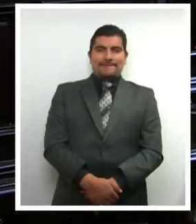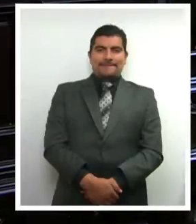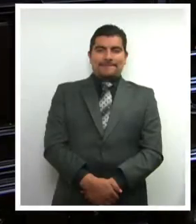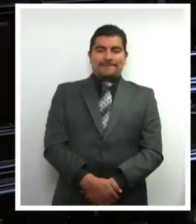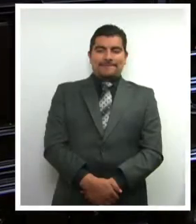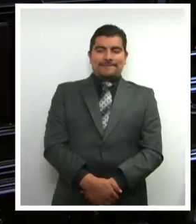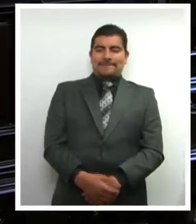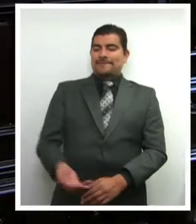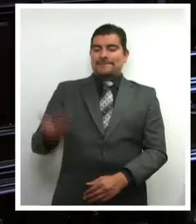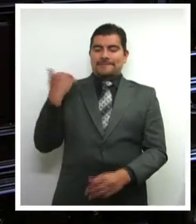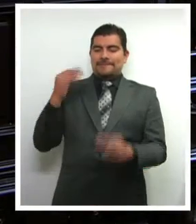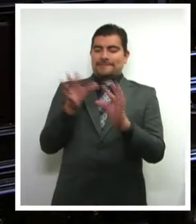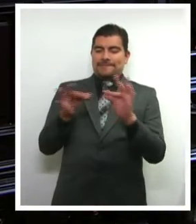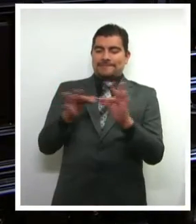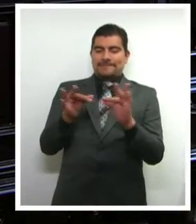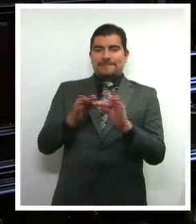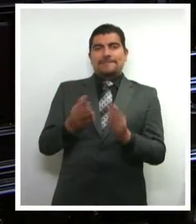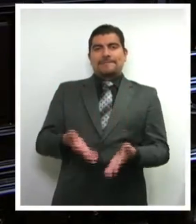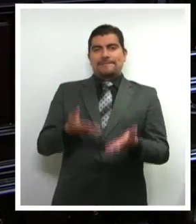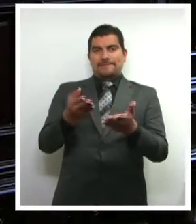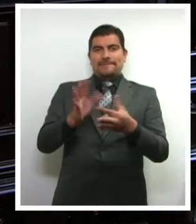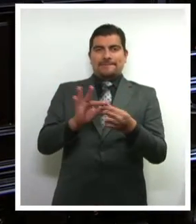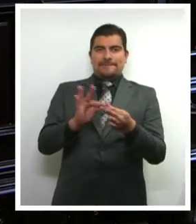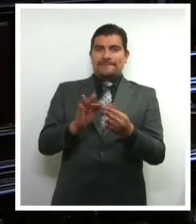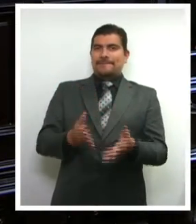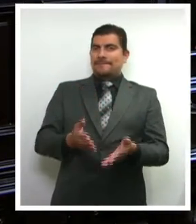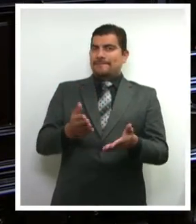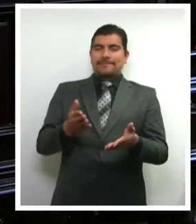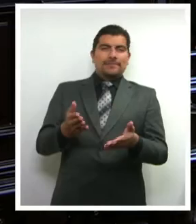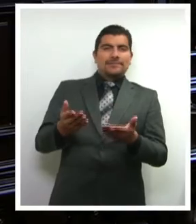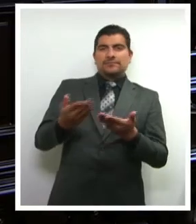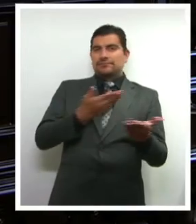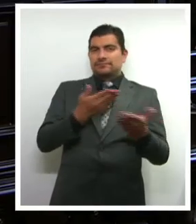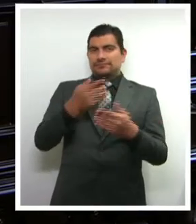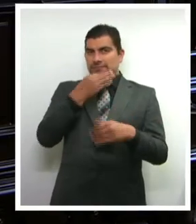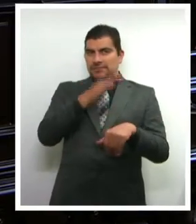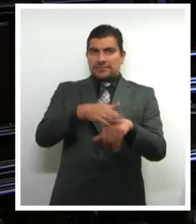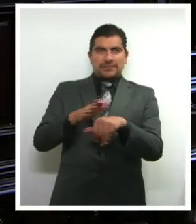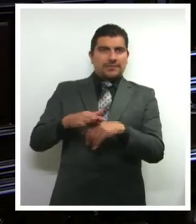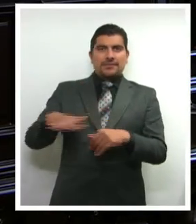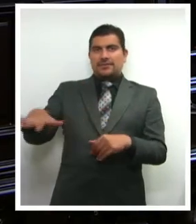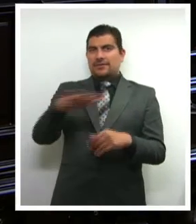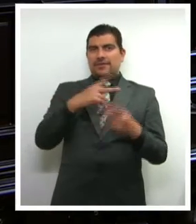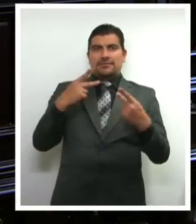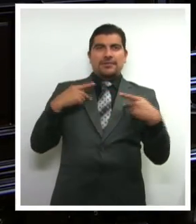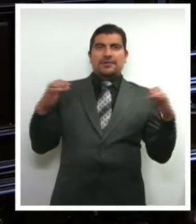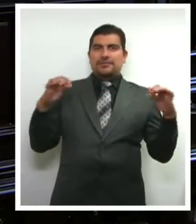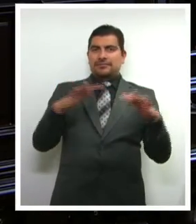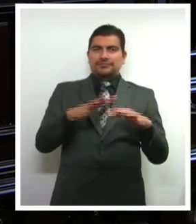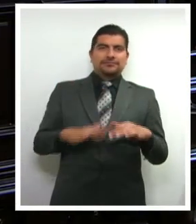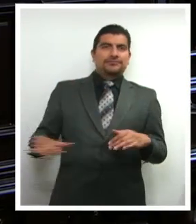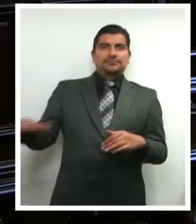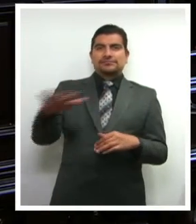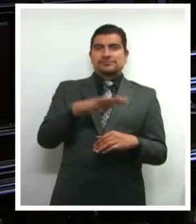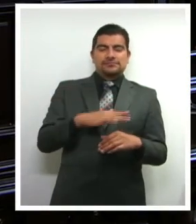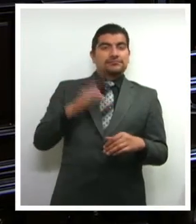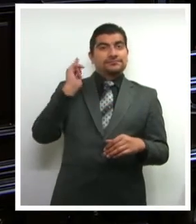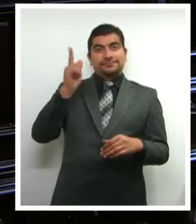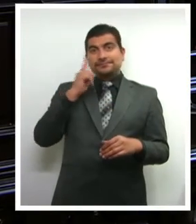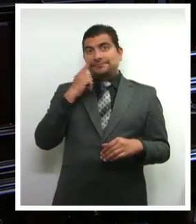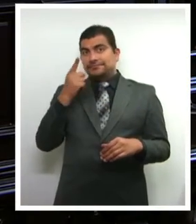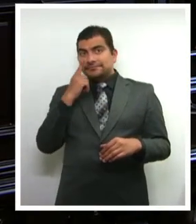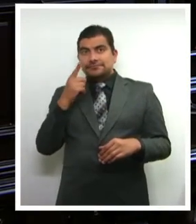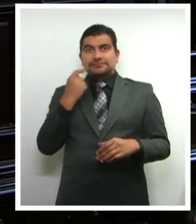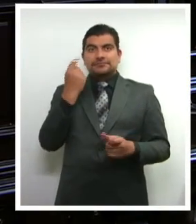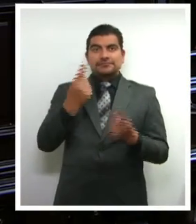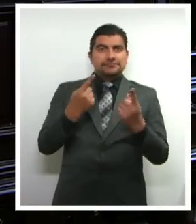Por lo anteriormente expuesto y fundado, se somete a consideración de esta Asamblea. Ojalá y algunos